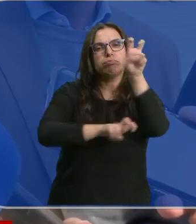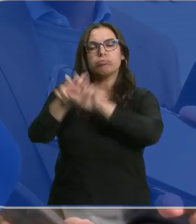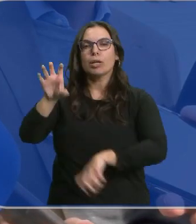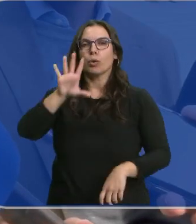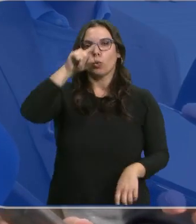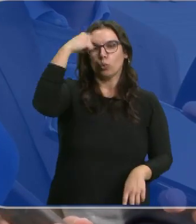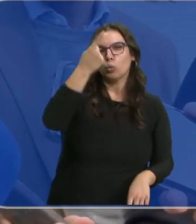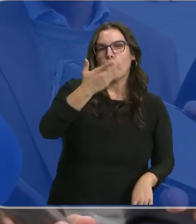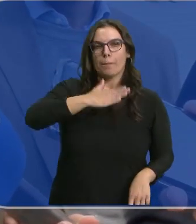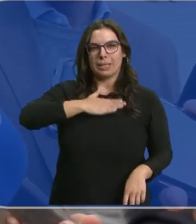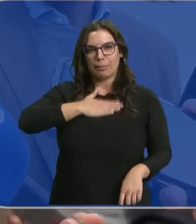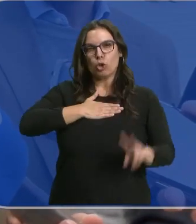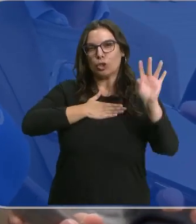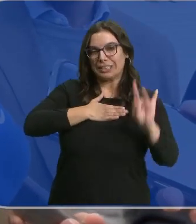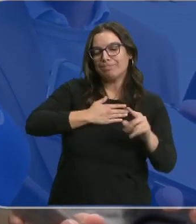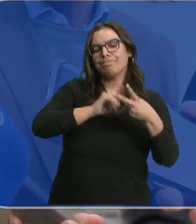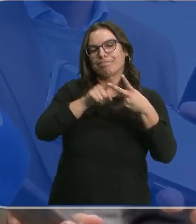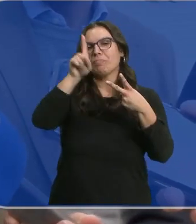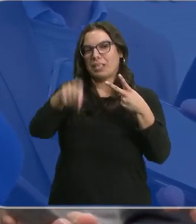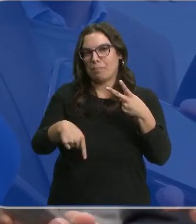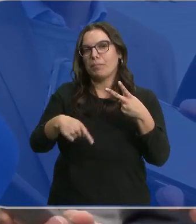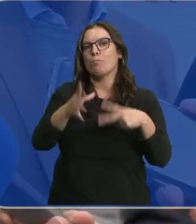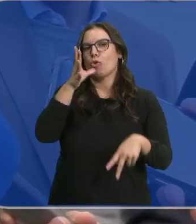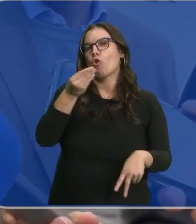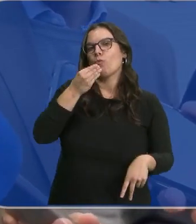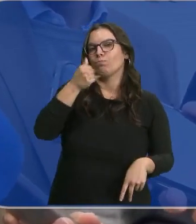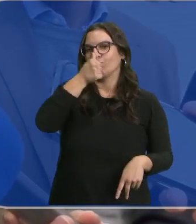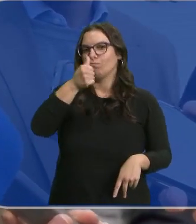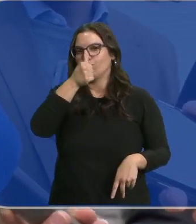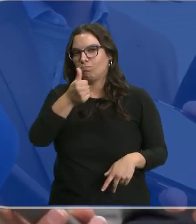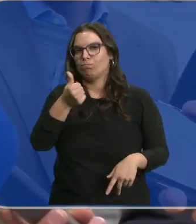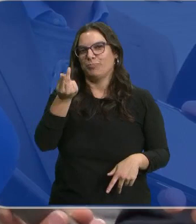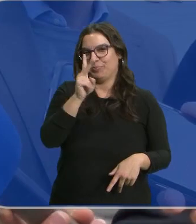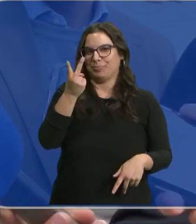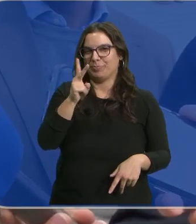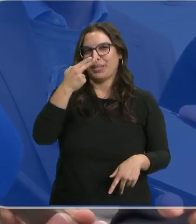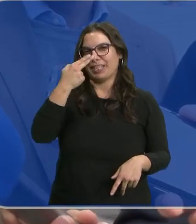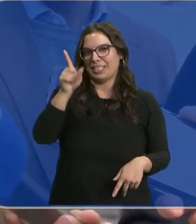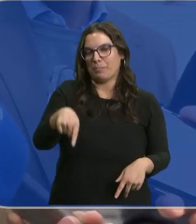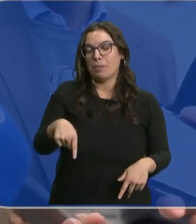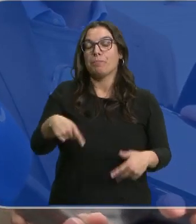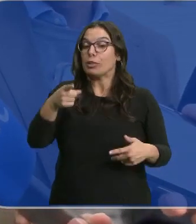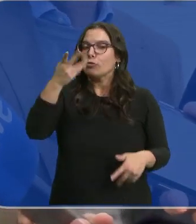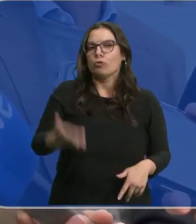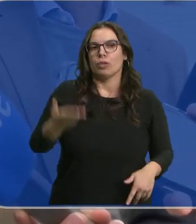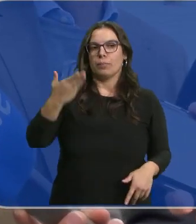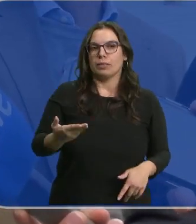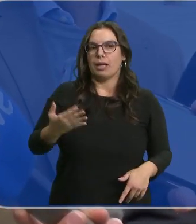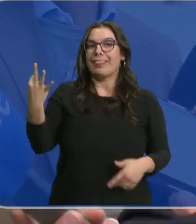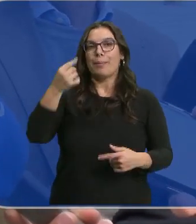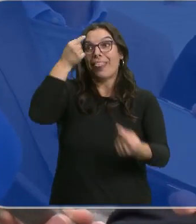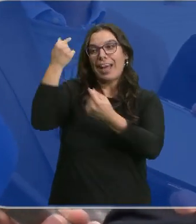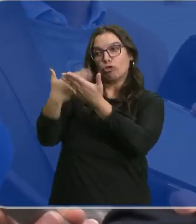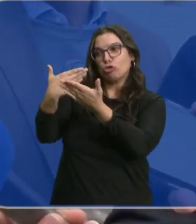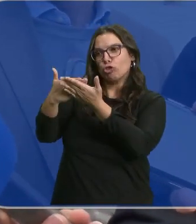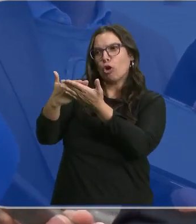la cultura, por el patrimonio, sí, pero también por la oferta enogastronómica. Entonces, esto es fundamental. Es decir, hay que tener siempre datos